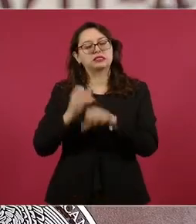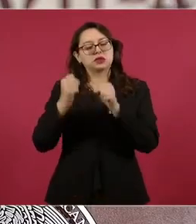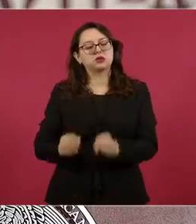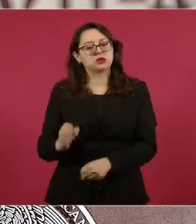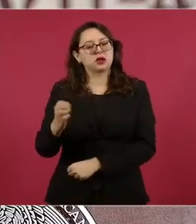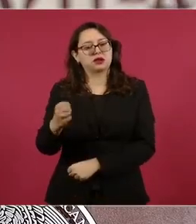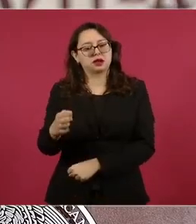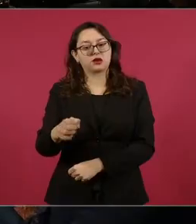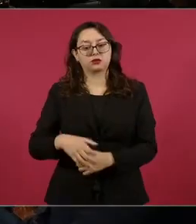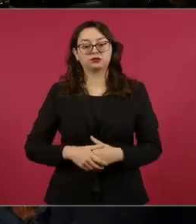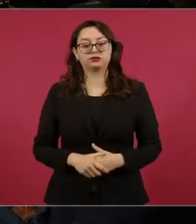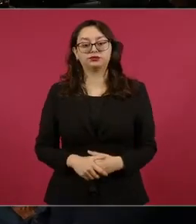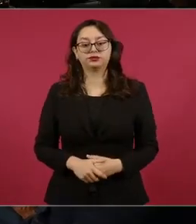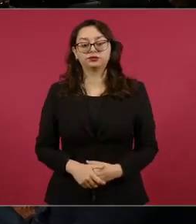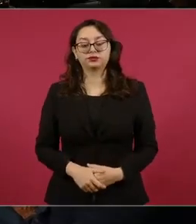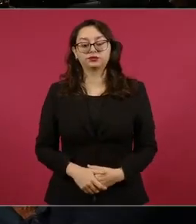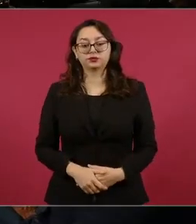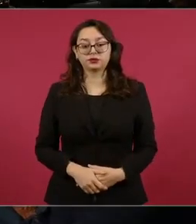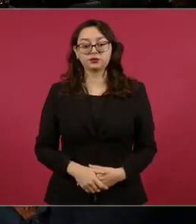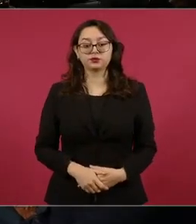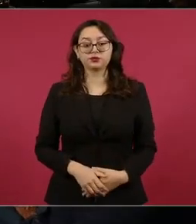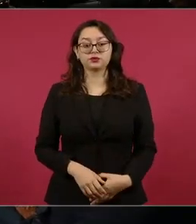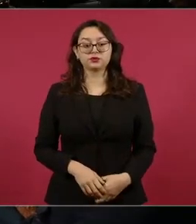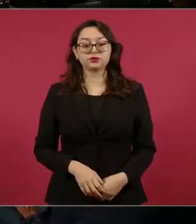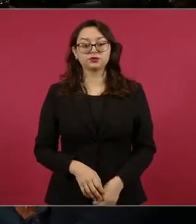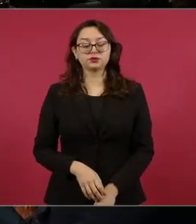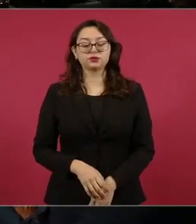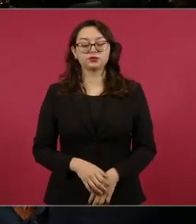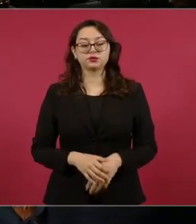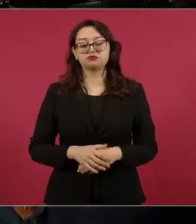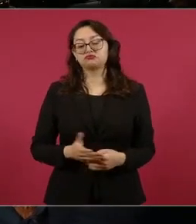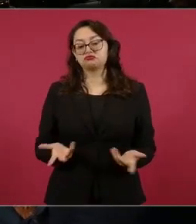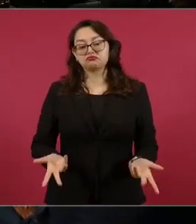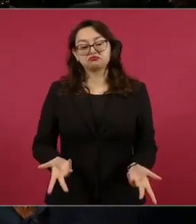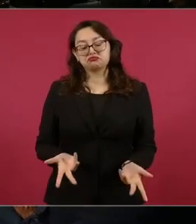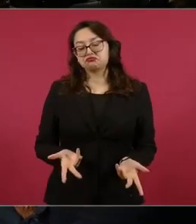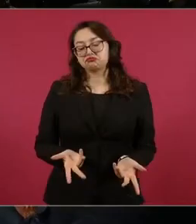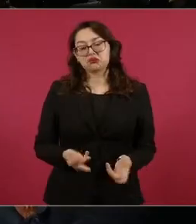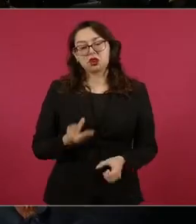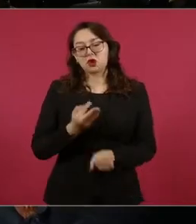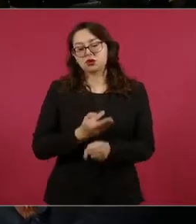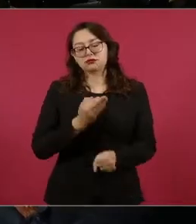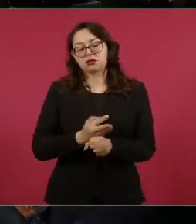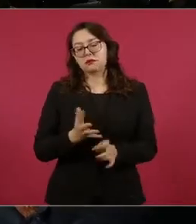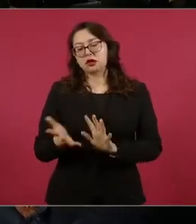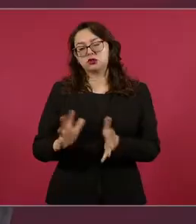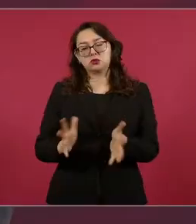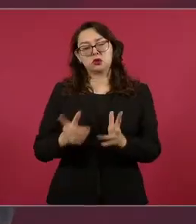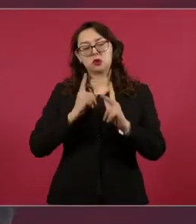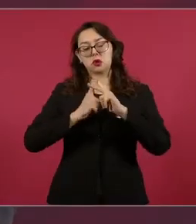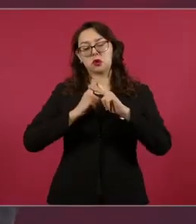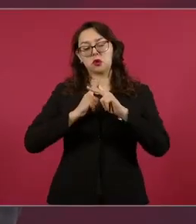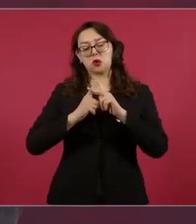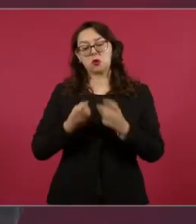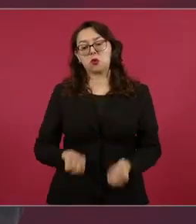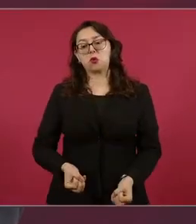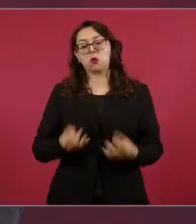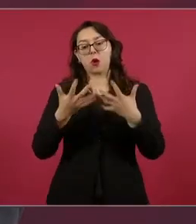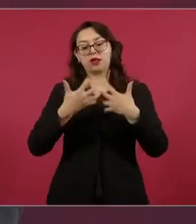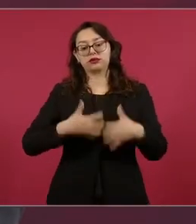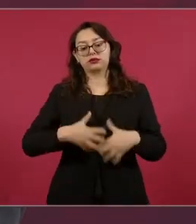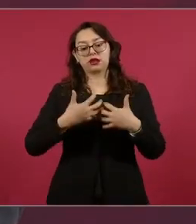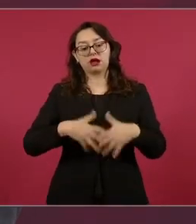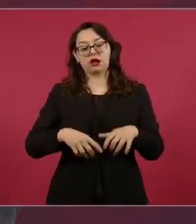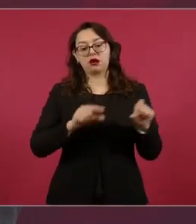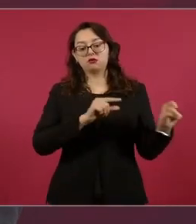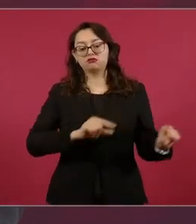de enero inalmente estamos viendo digo lo que ellos han calculado es la capacidad de producir este